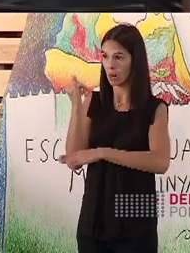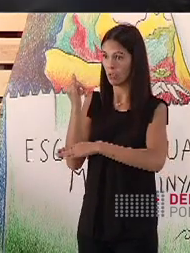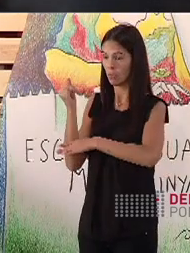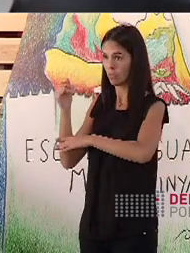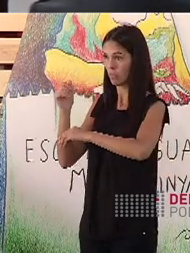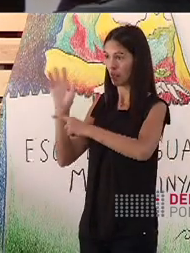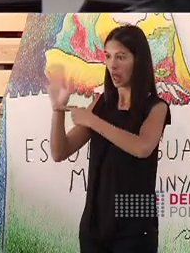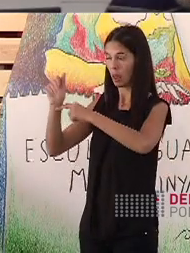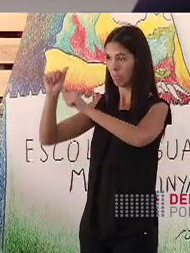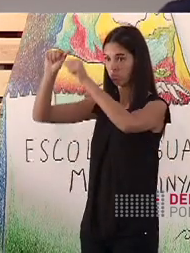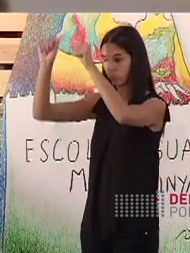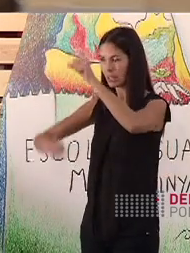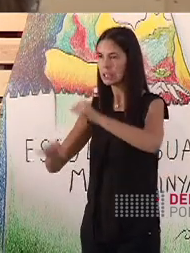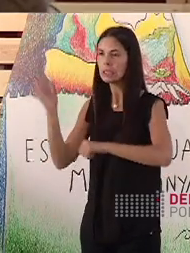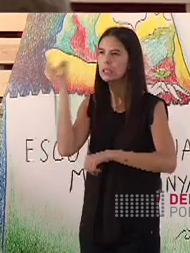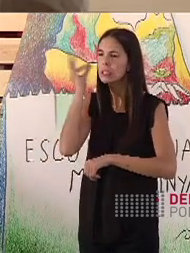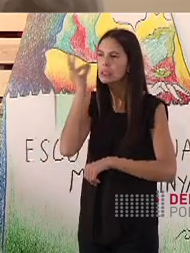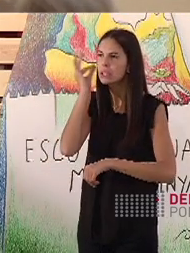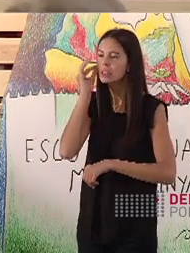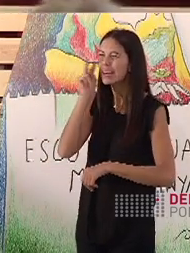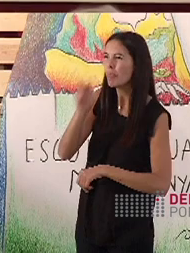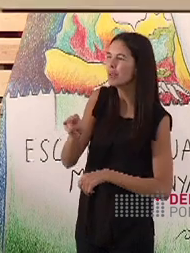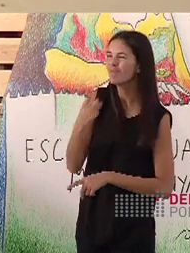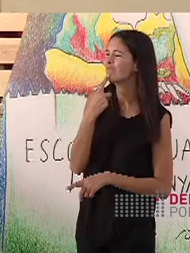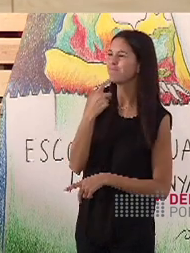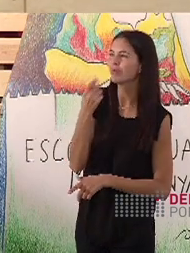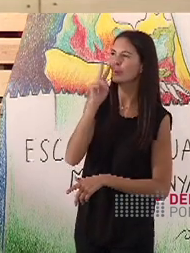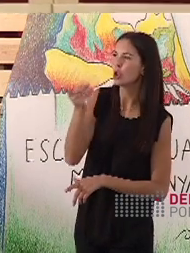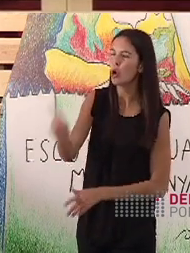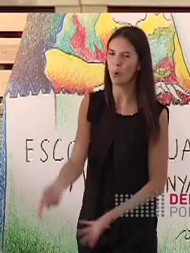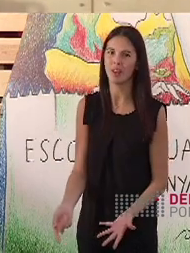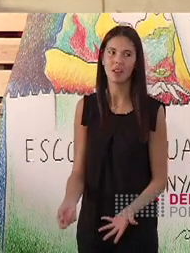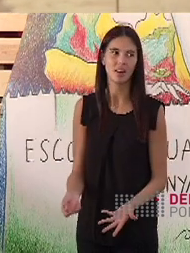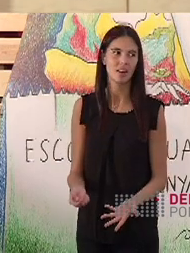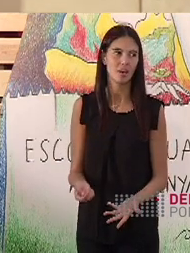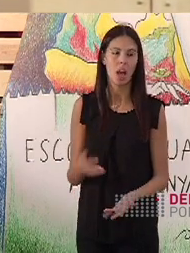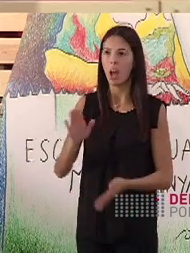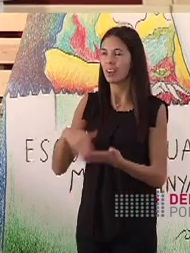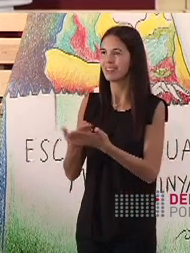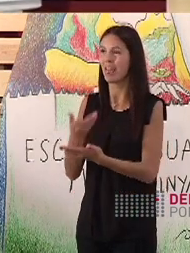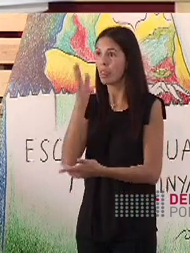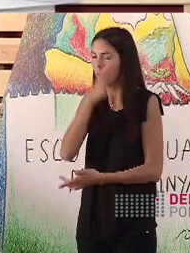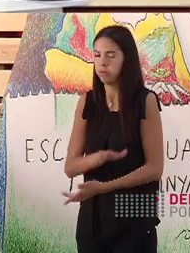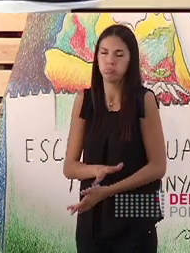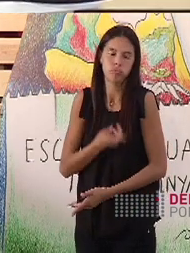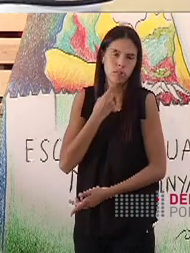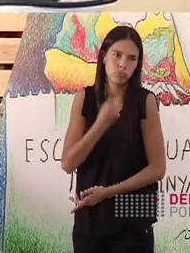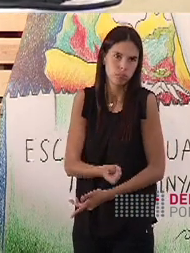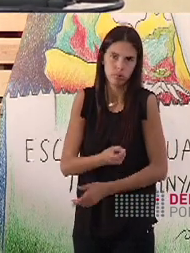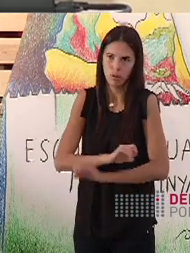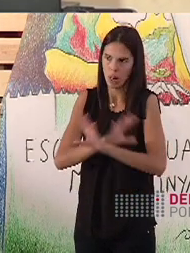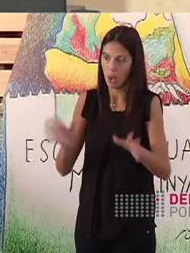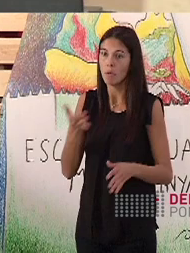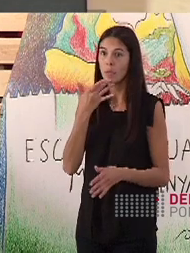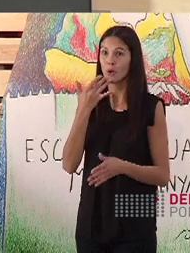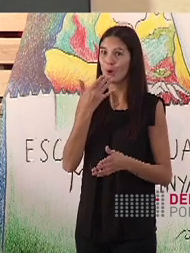las chicas de las clases les costaba mucho ver eso. Y por supuesto, denunciarlo. A mí me costaba muchísimo trabajo